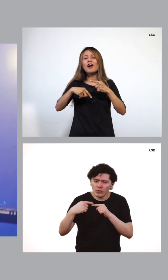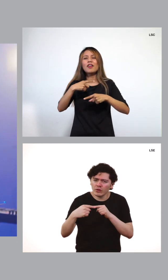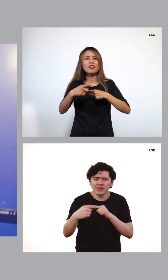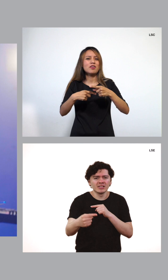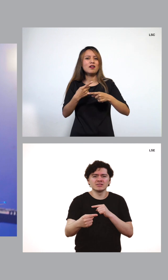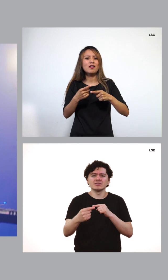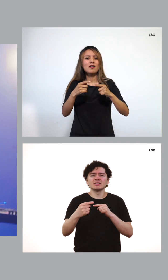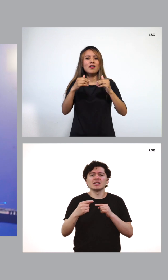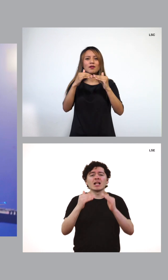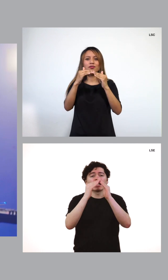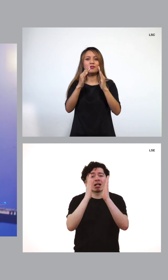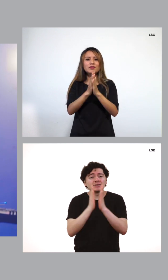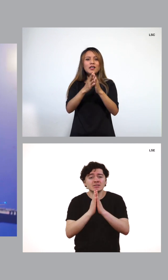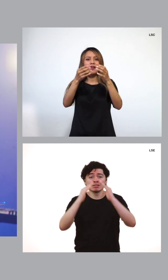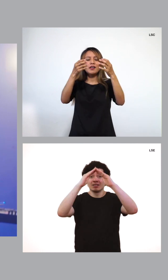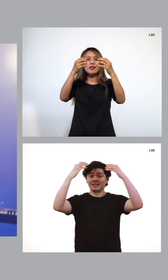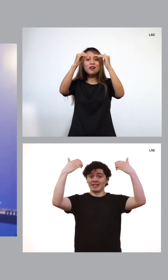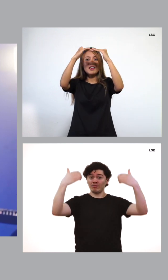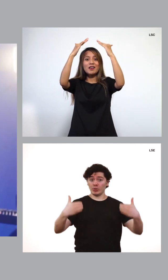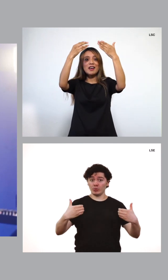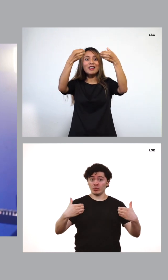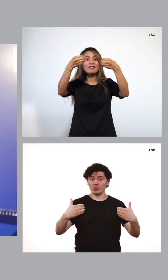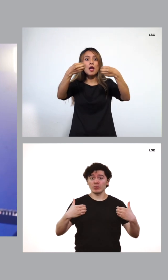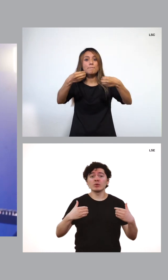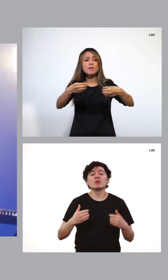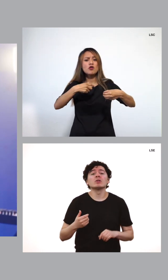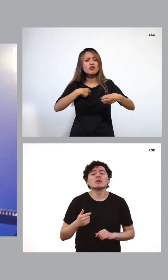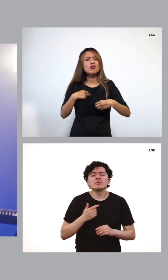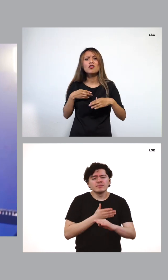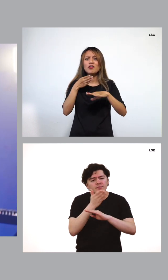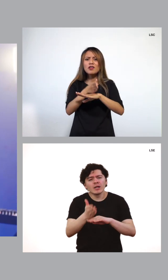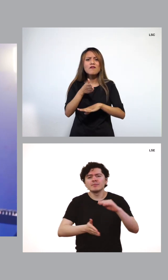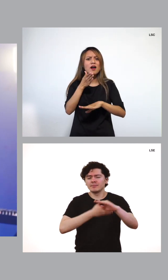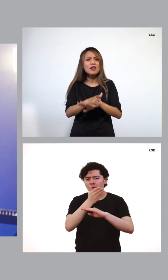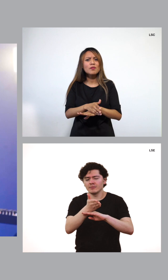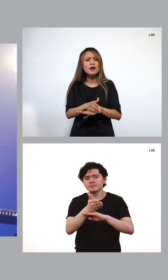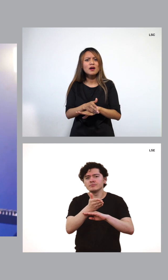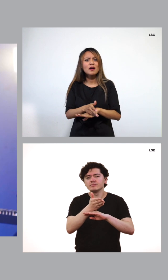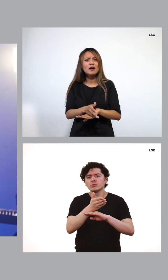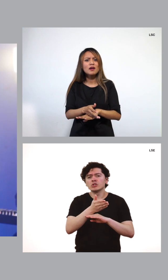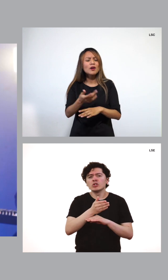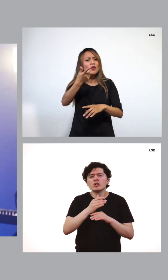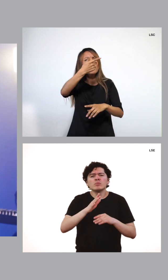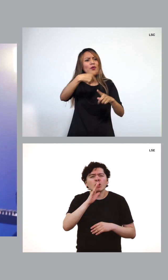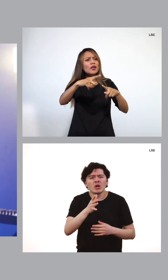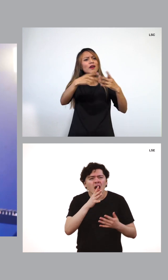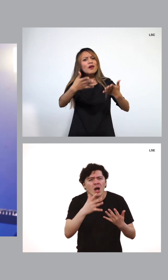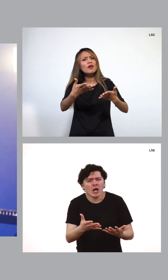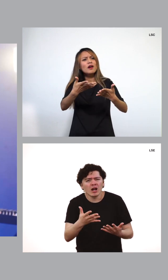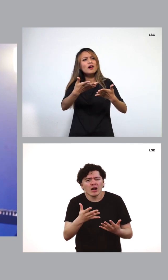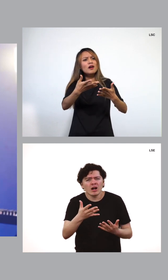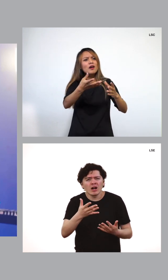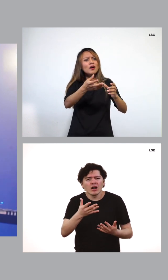qué no me arrestasteis allí? Pero mira, dice, pero este es vuestro momento, coma, el